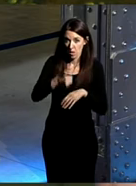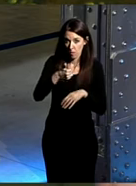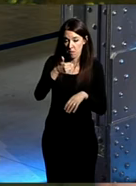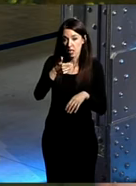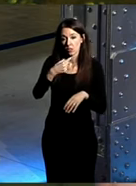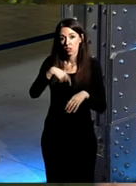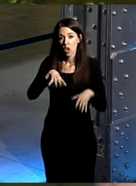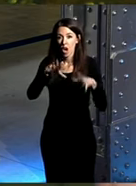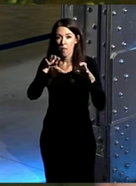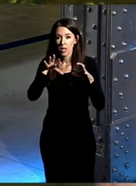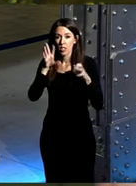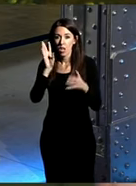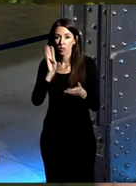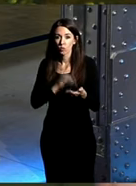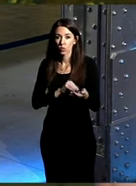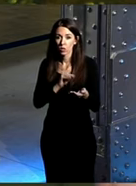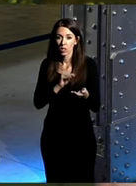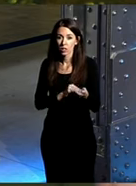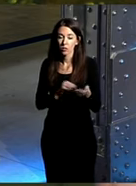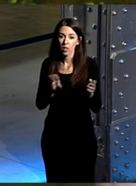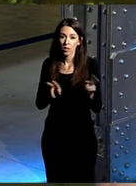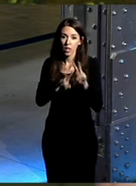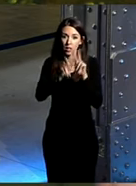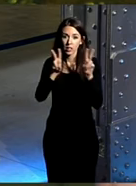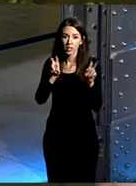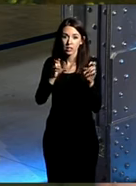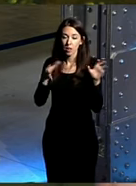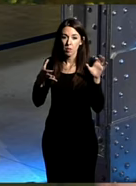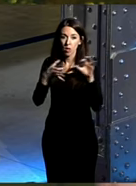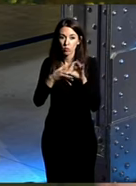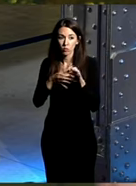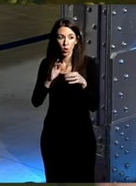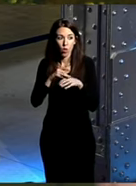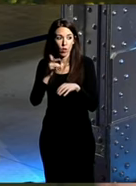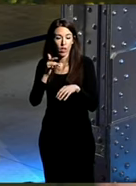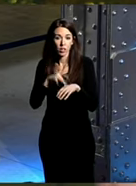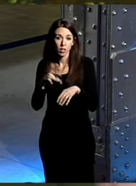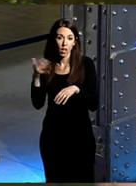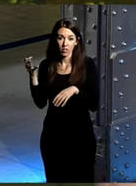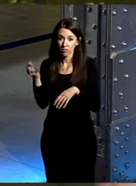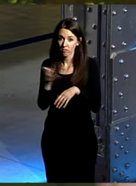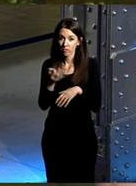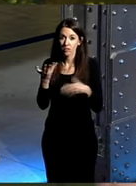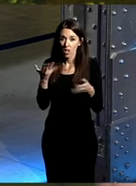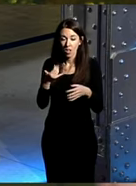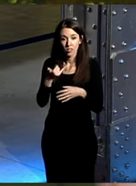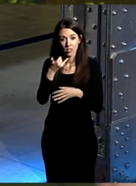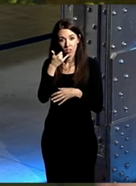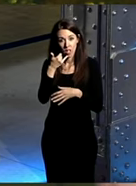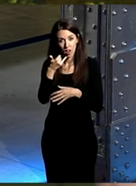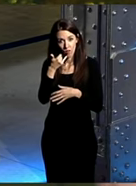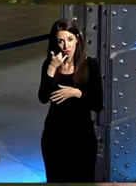nuestro aprendizaje pasa muchas veces por aspectos que tienen que ver con lo digital, no podía ser de otra manera que